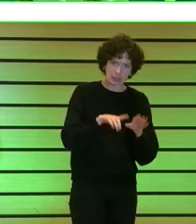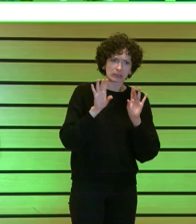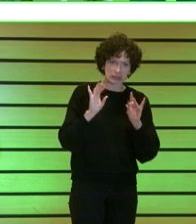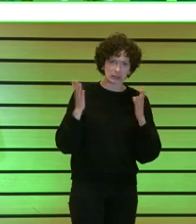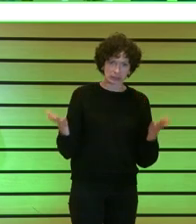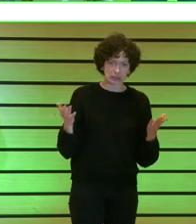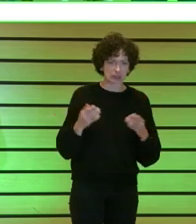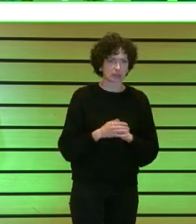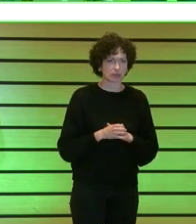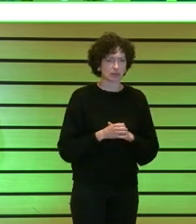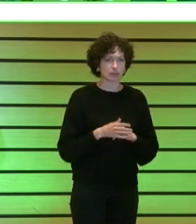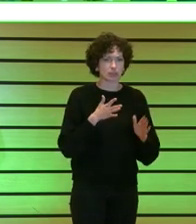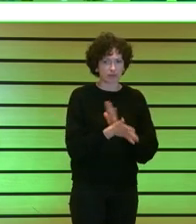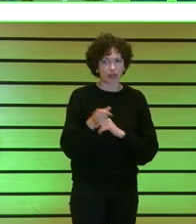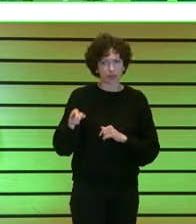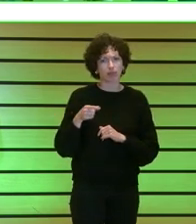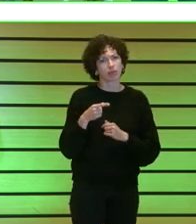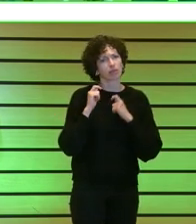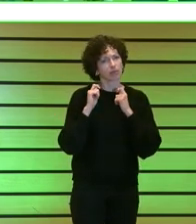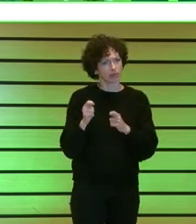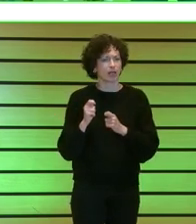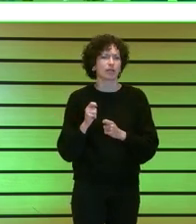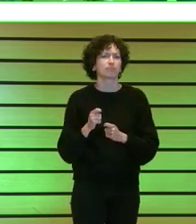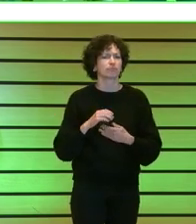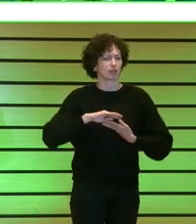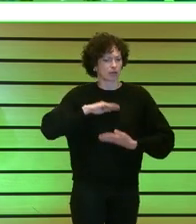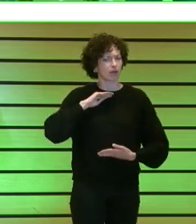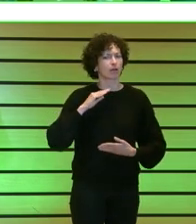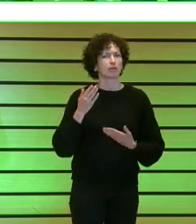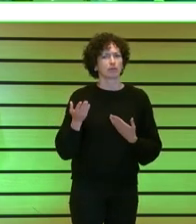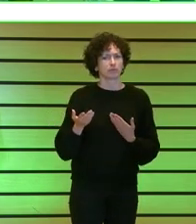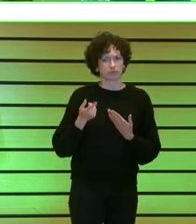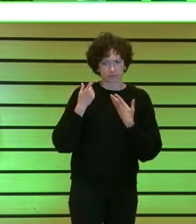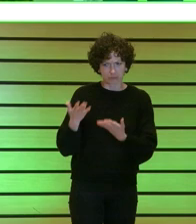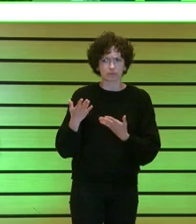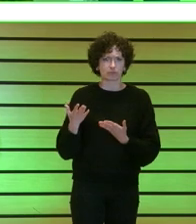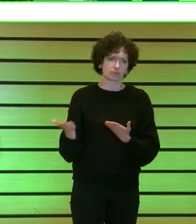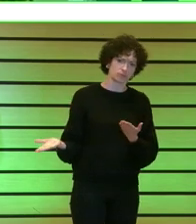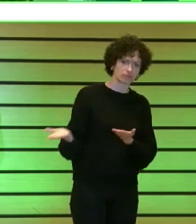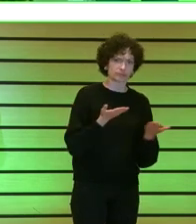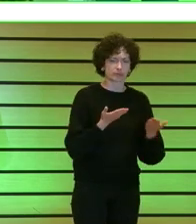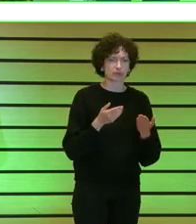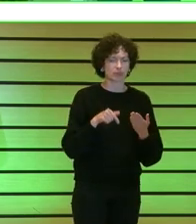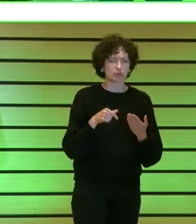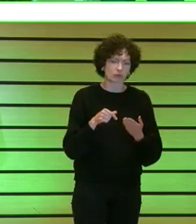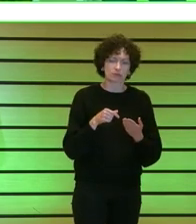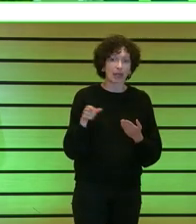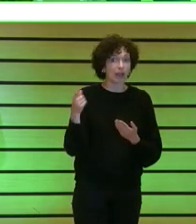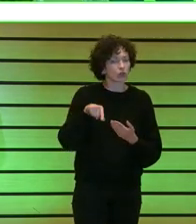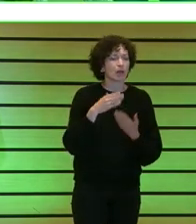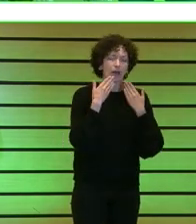de implicarse es empoderarles es valorarles Es darle cabida que es lo natural y lo agradecen y hay que